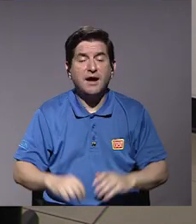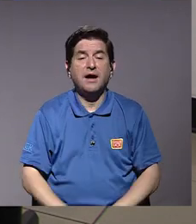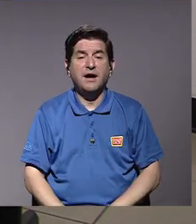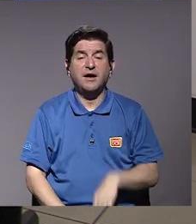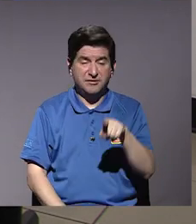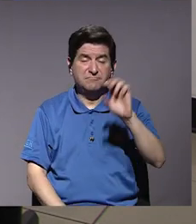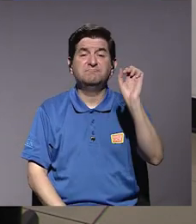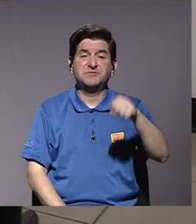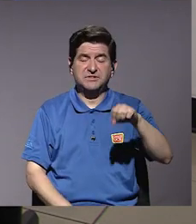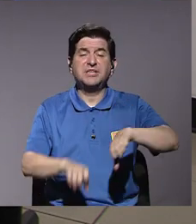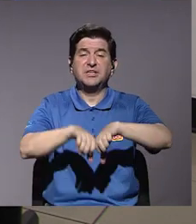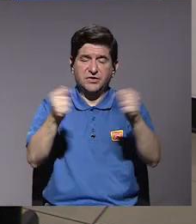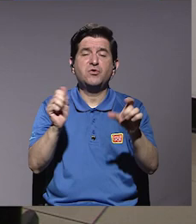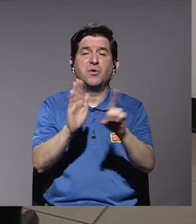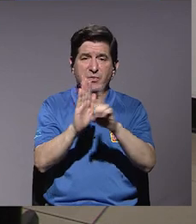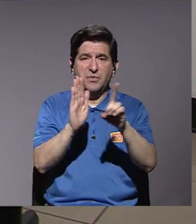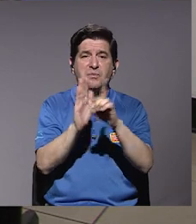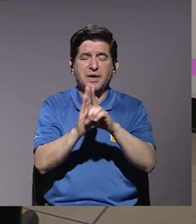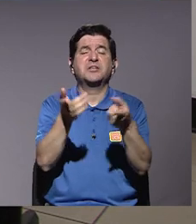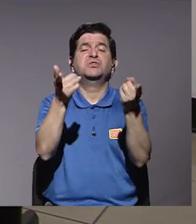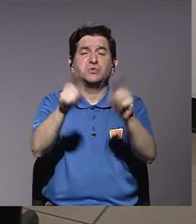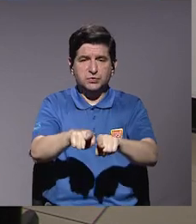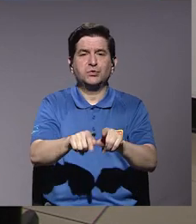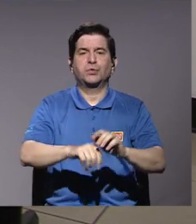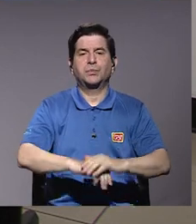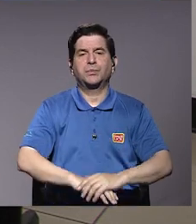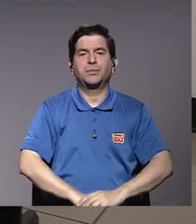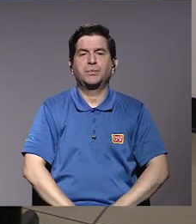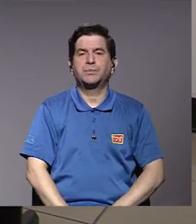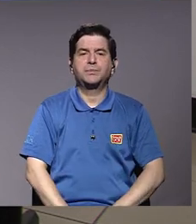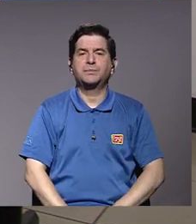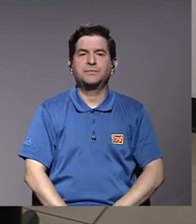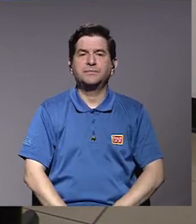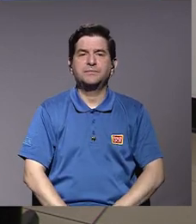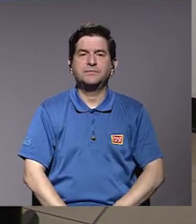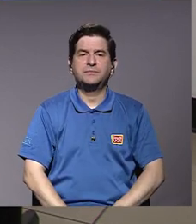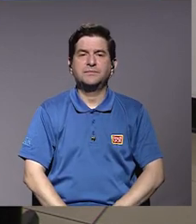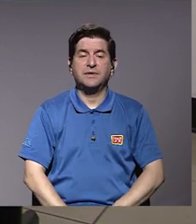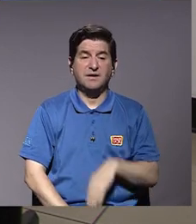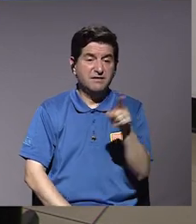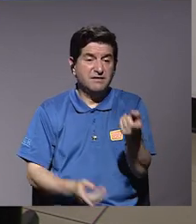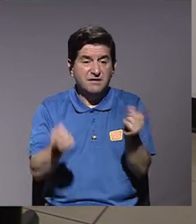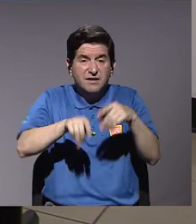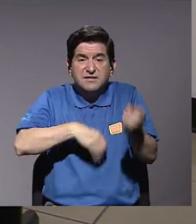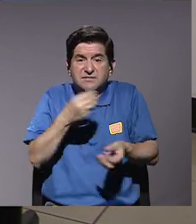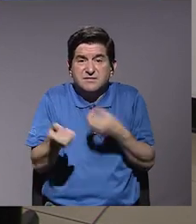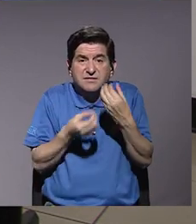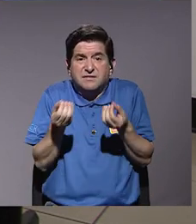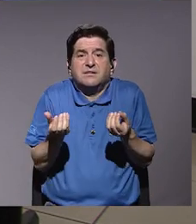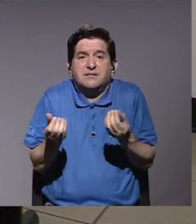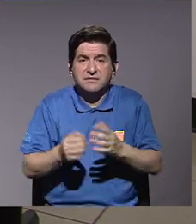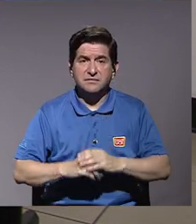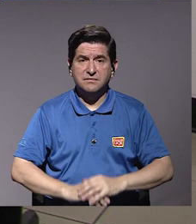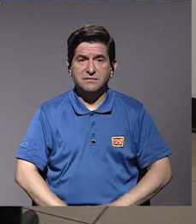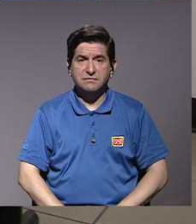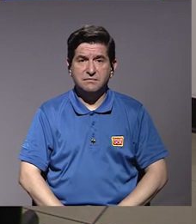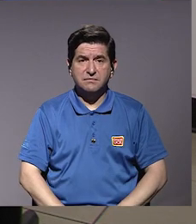que efectivamente se le está violentando. Ok. ¿Y qué hacer en esos casos, por